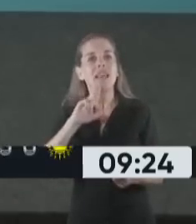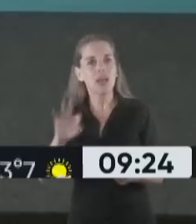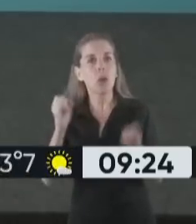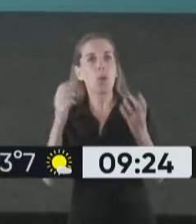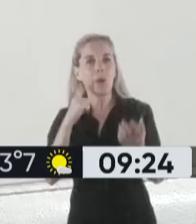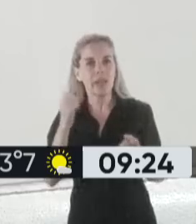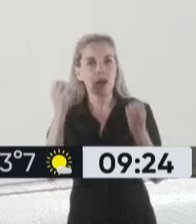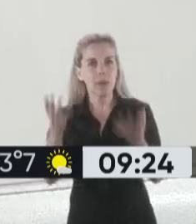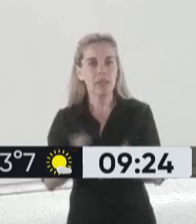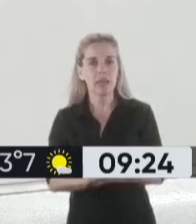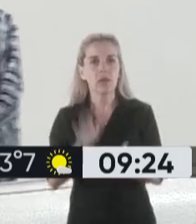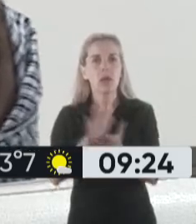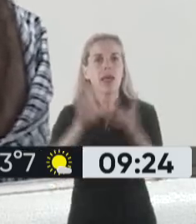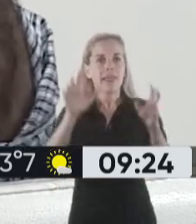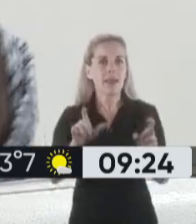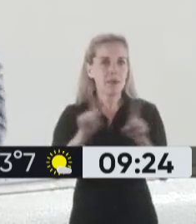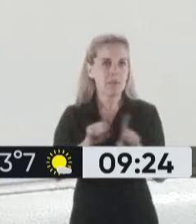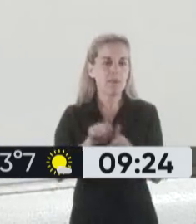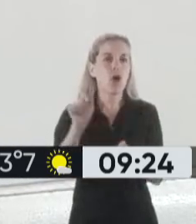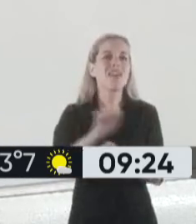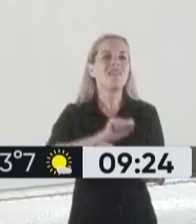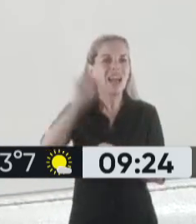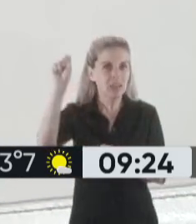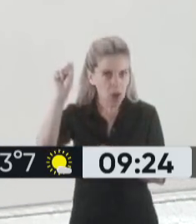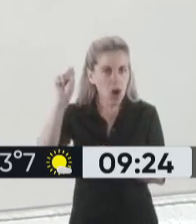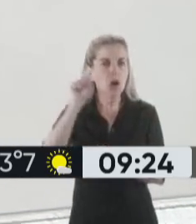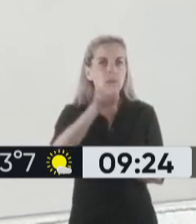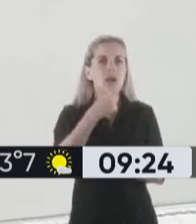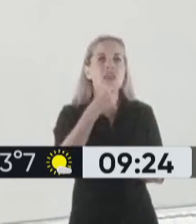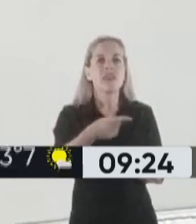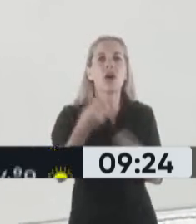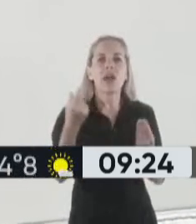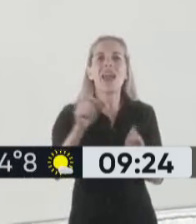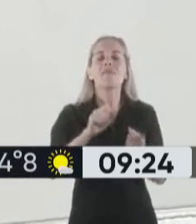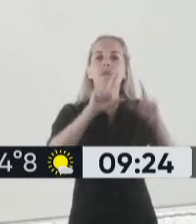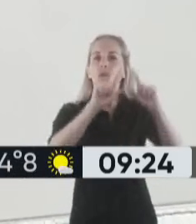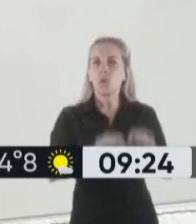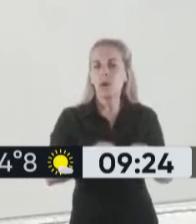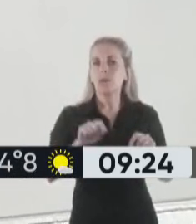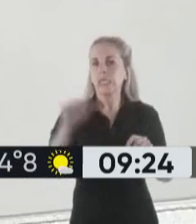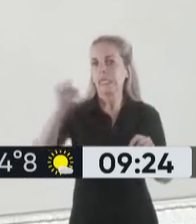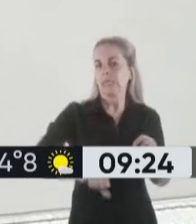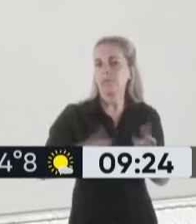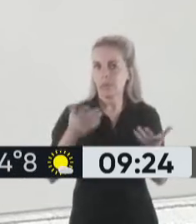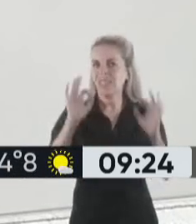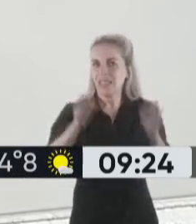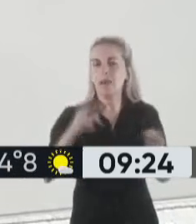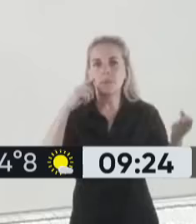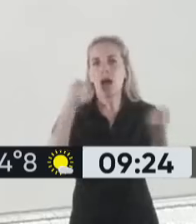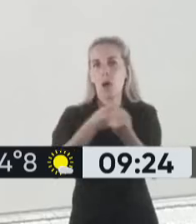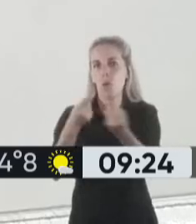día. Sobre el tema de la inflación quería volver. Usted le puso un calificativo, dijo que los números fueron malísimos. Estamos de acuerdo en